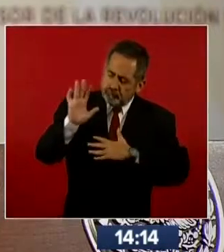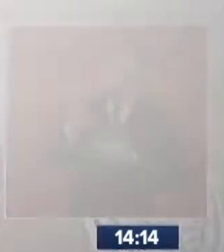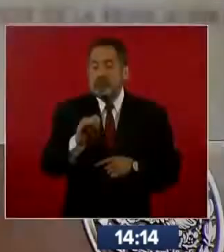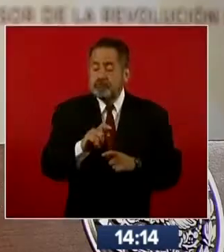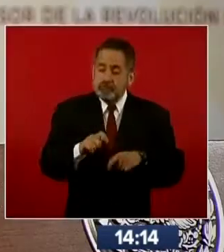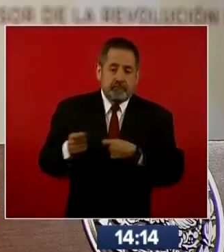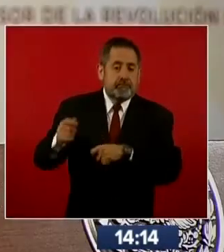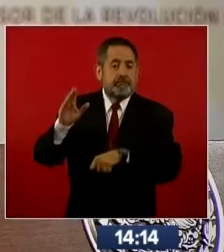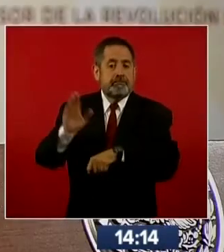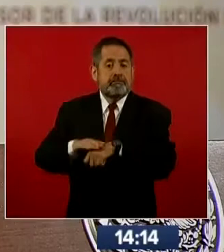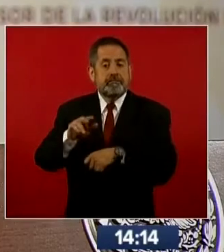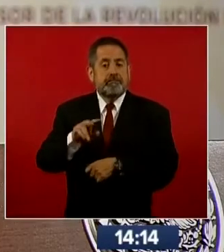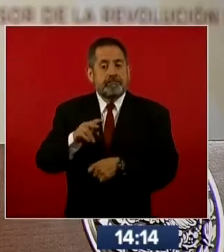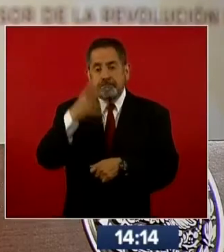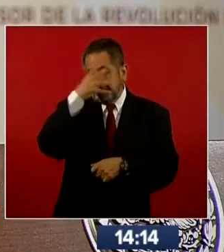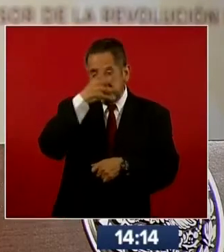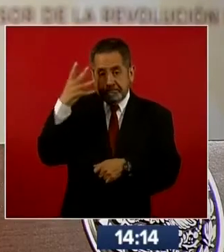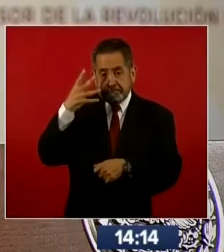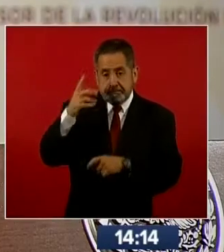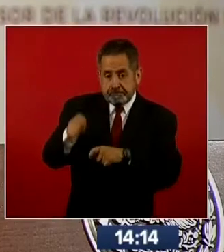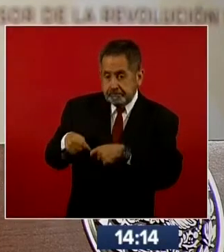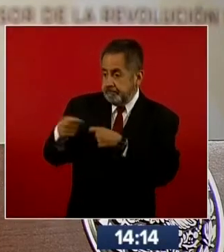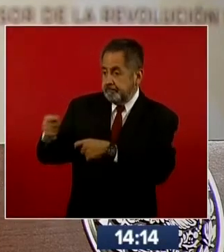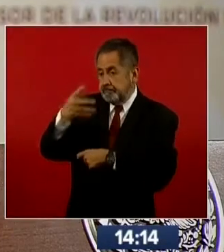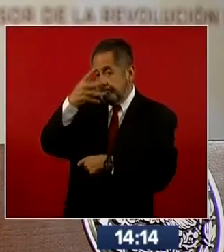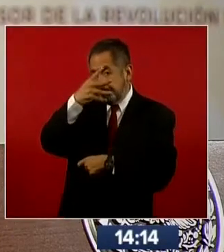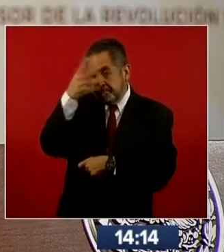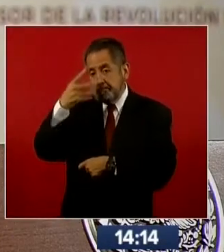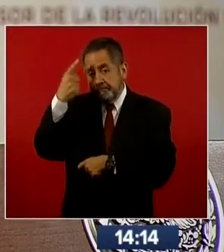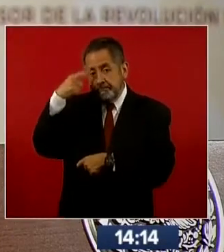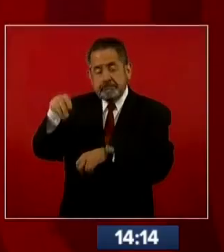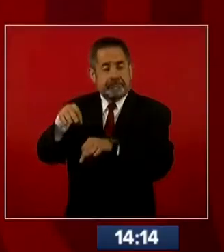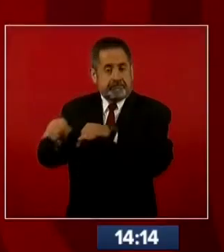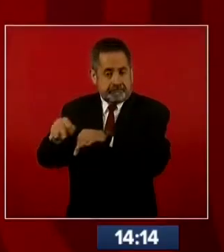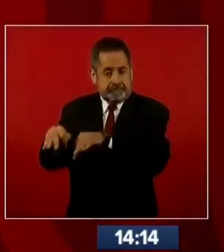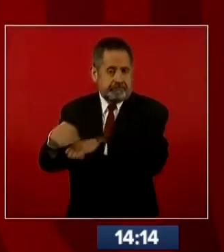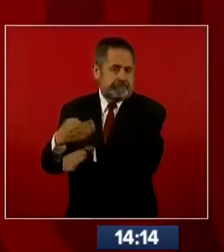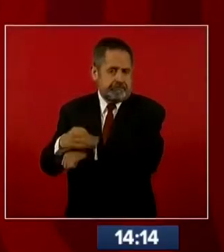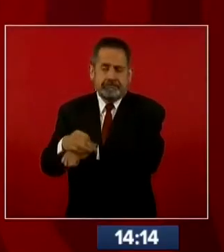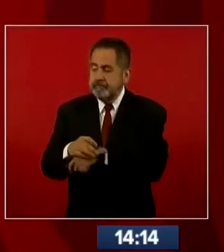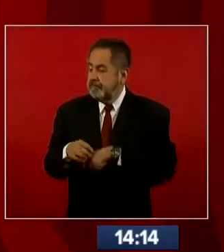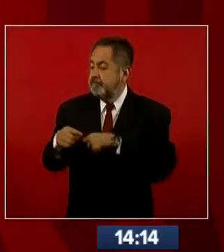aumentar el número de visas temporales de trabajo.